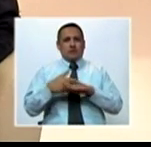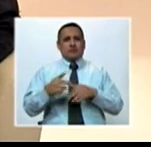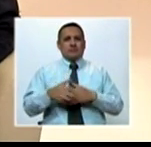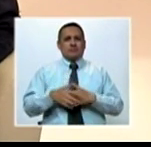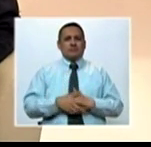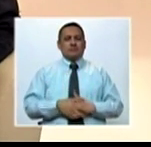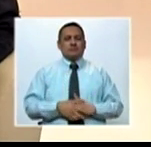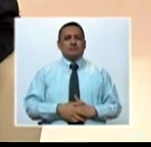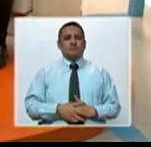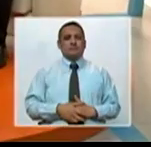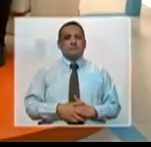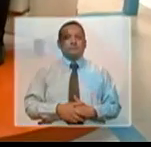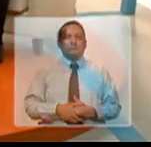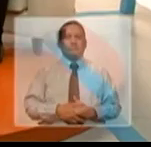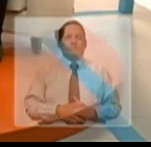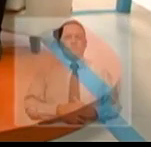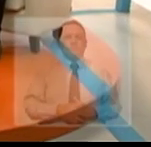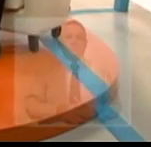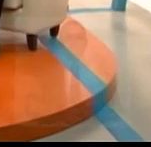pausa.